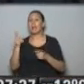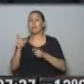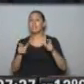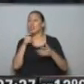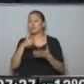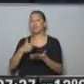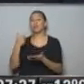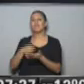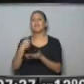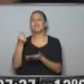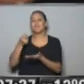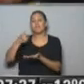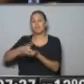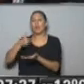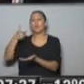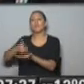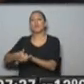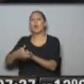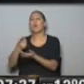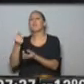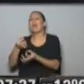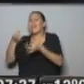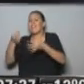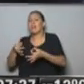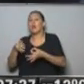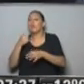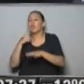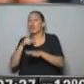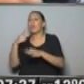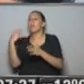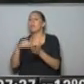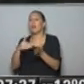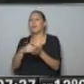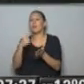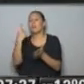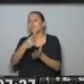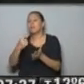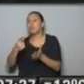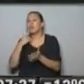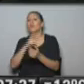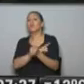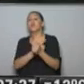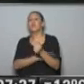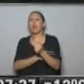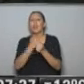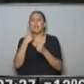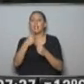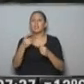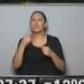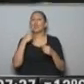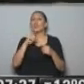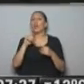subsidio que no tendrá monto fijo y que será determinado caso por caso por el poder eje y que no podrán superar los